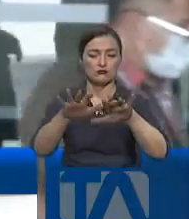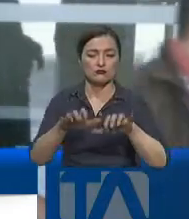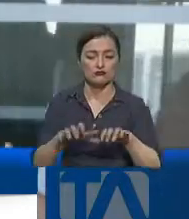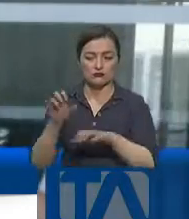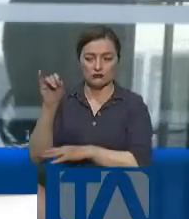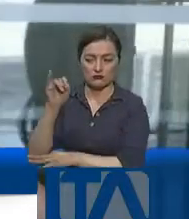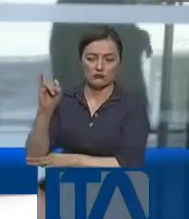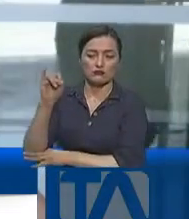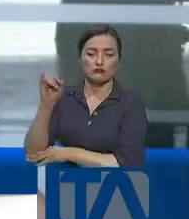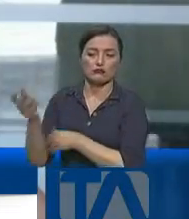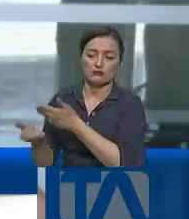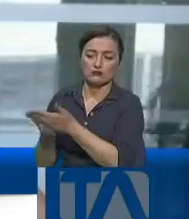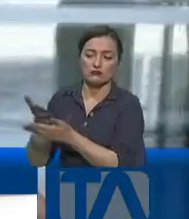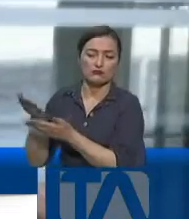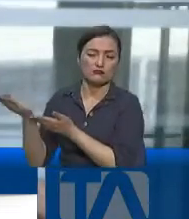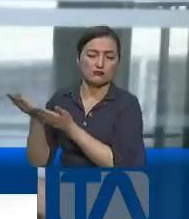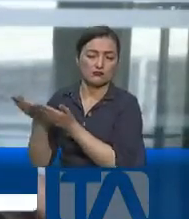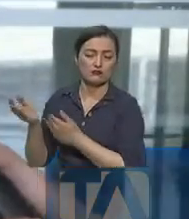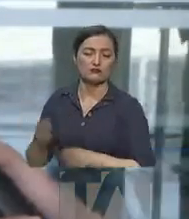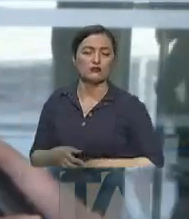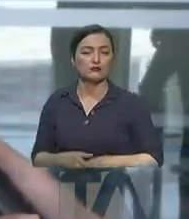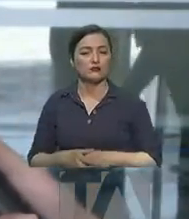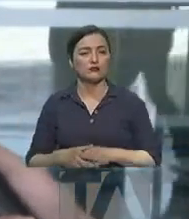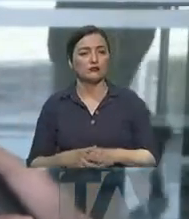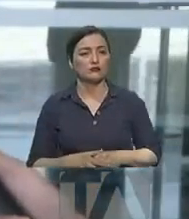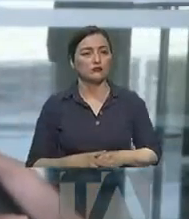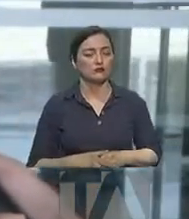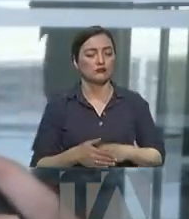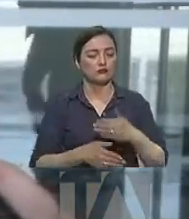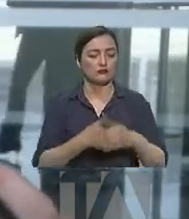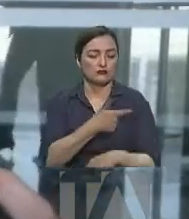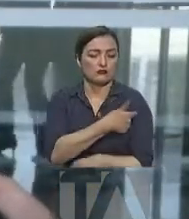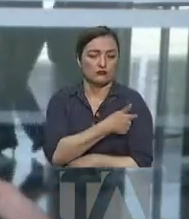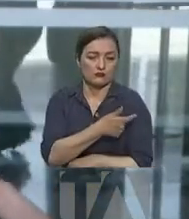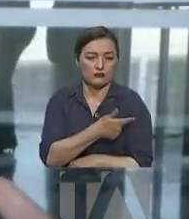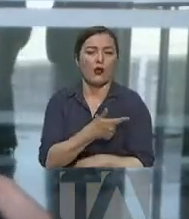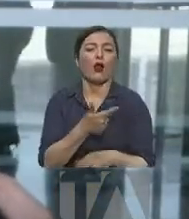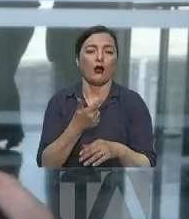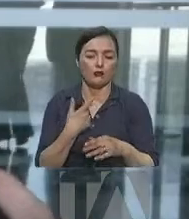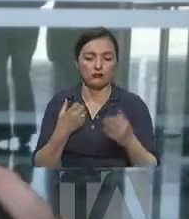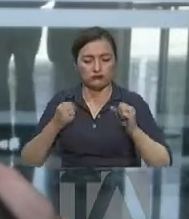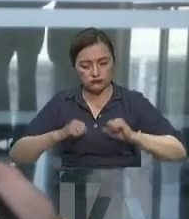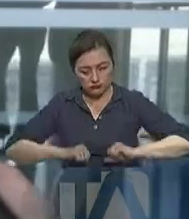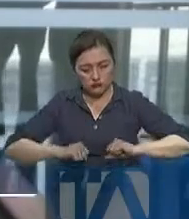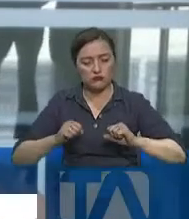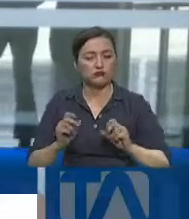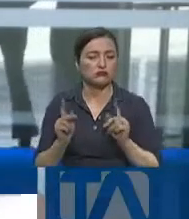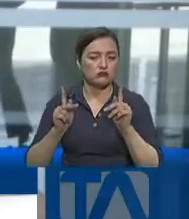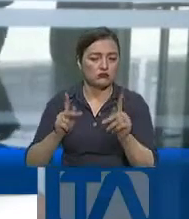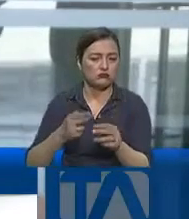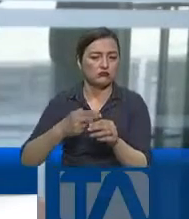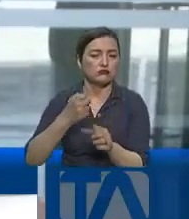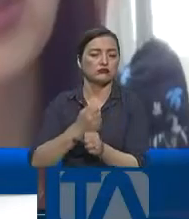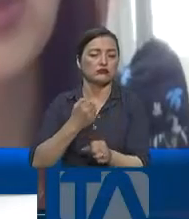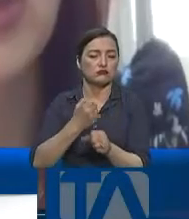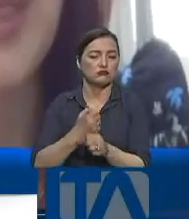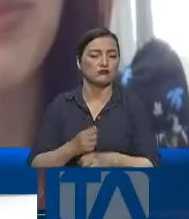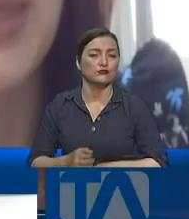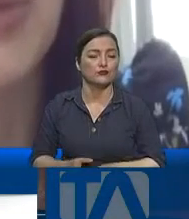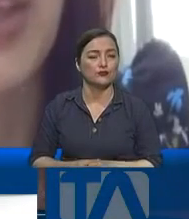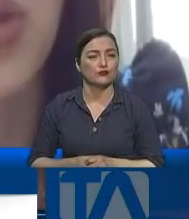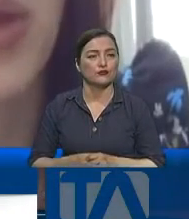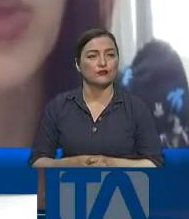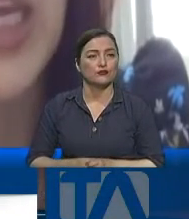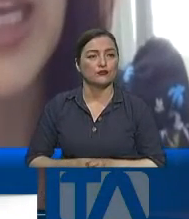Industrial comercial y servicios el exitoso proceso de vacunación dio alas a que en efecto se reactive la economía de